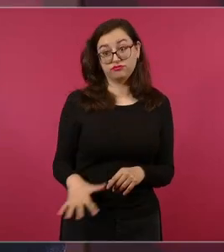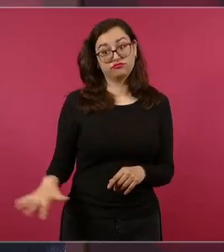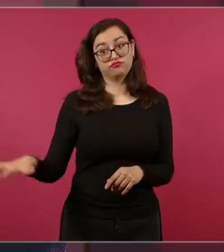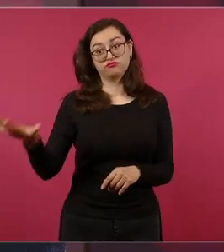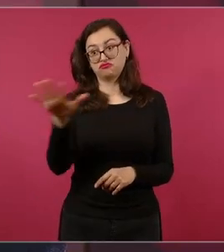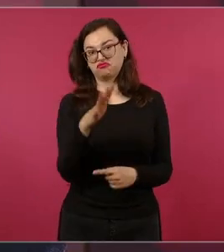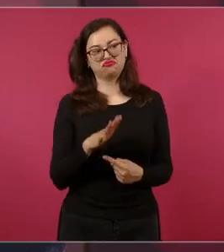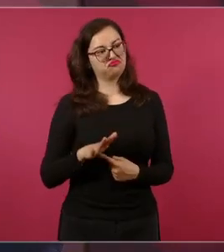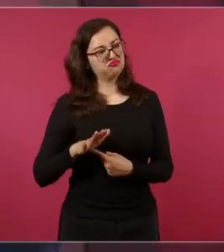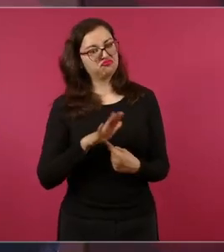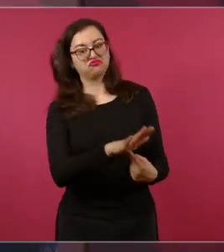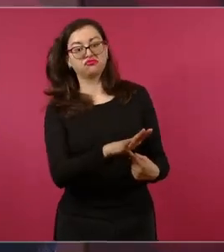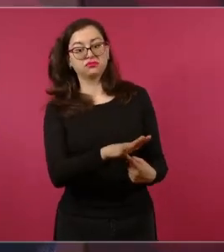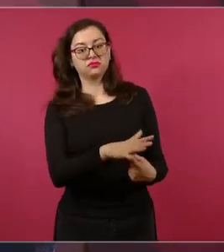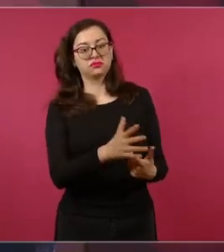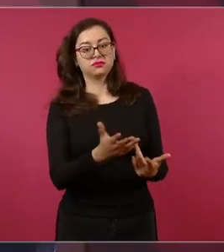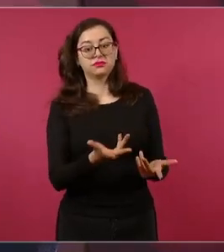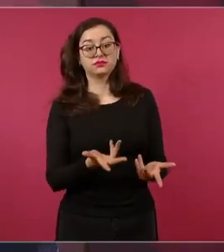la